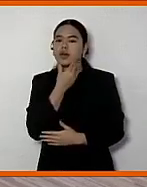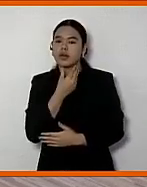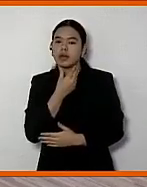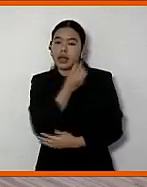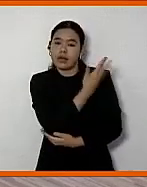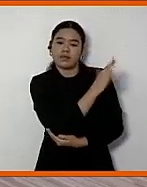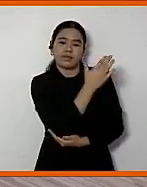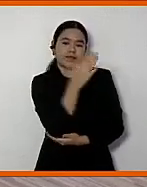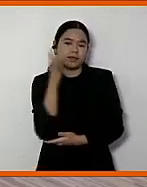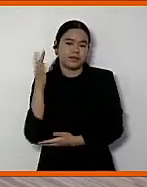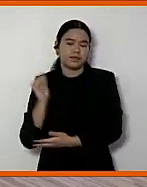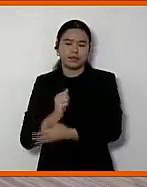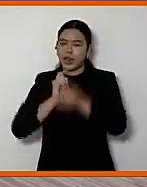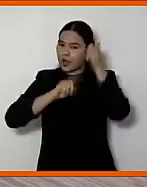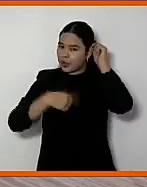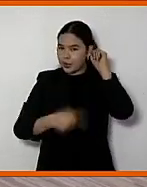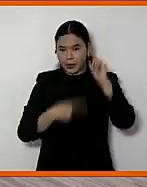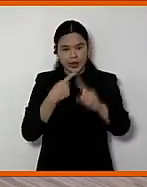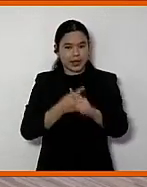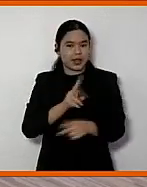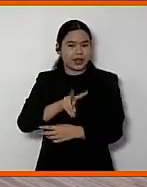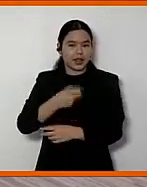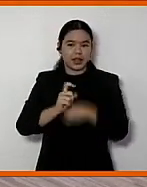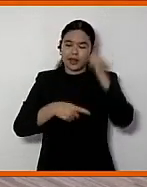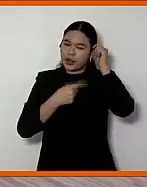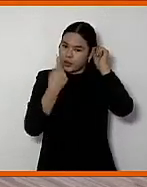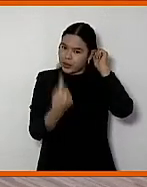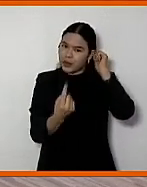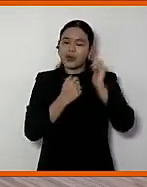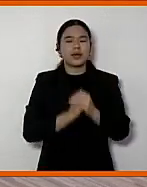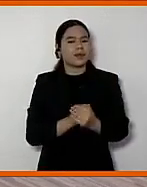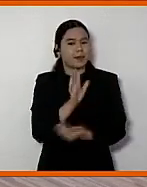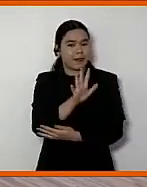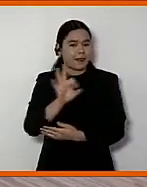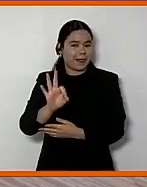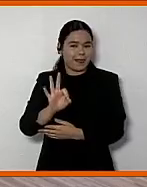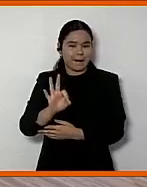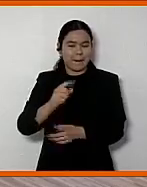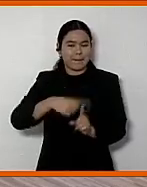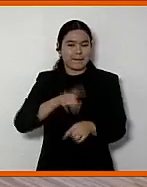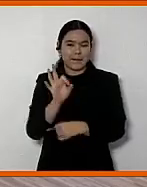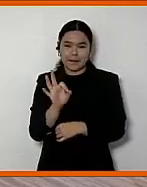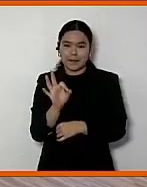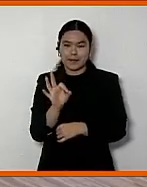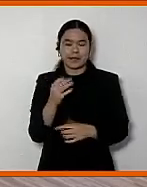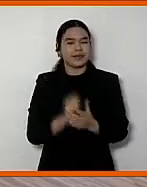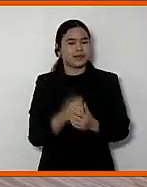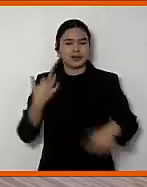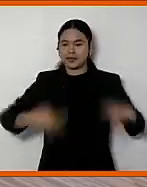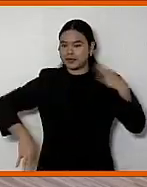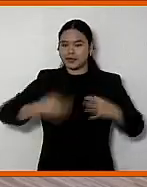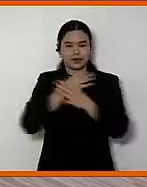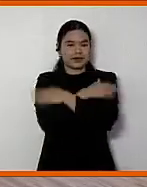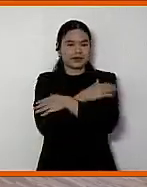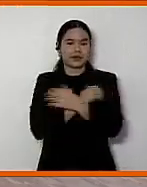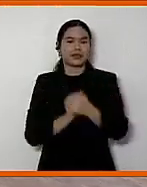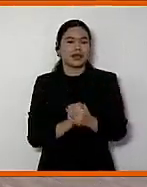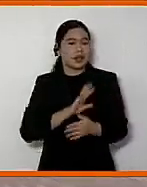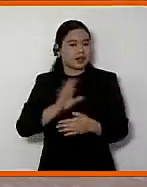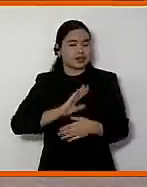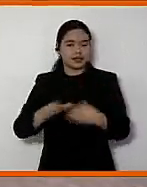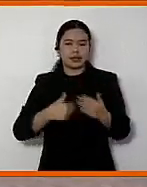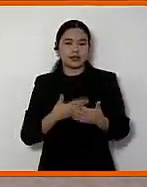selva para multiekex 2x y farmasu 159 más 9 Felicidades Nos despedimos